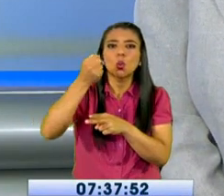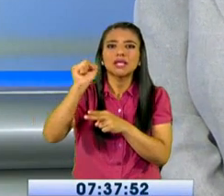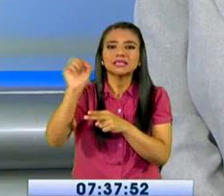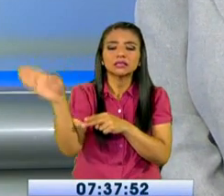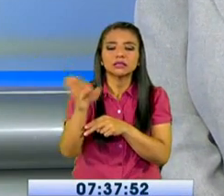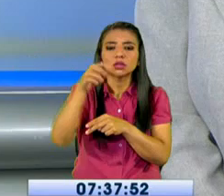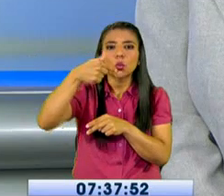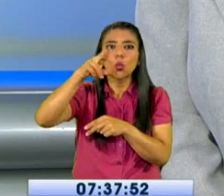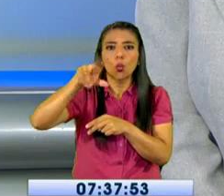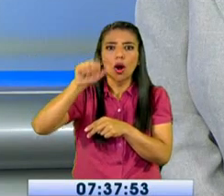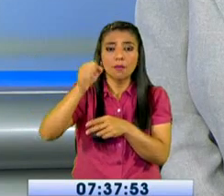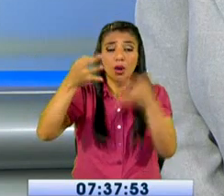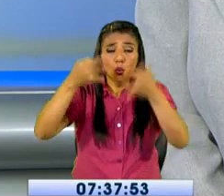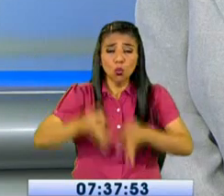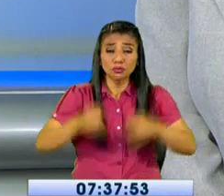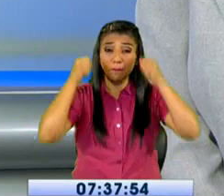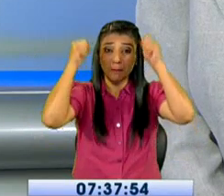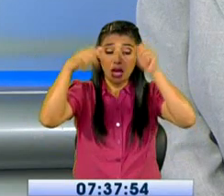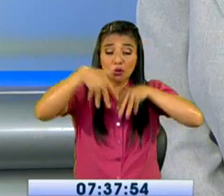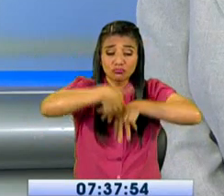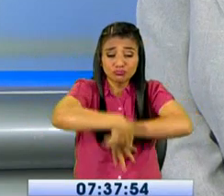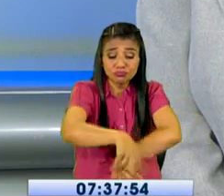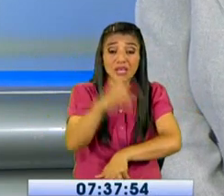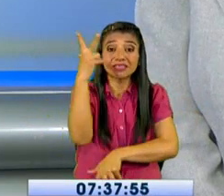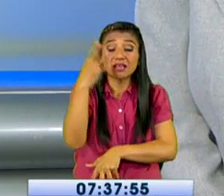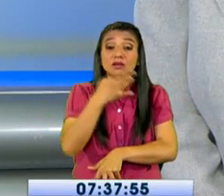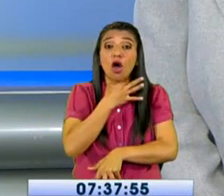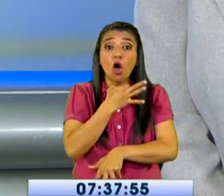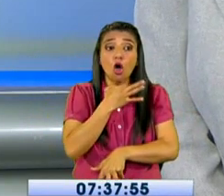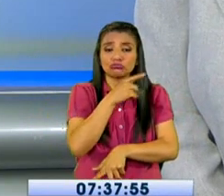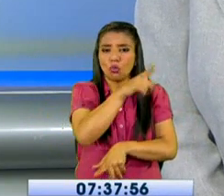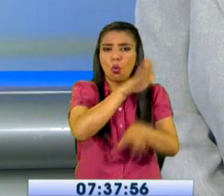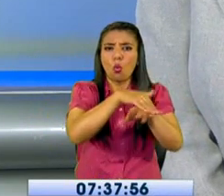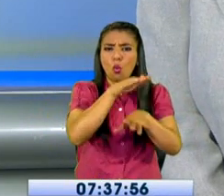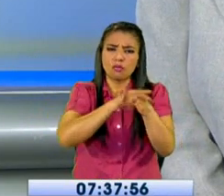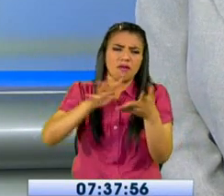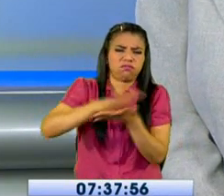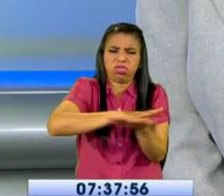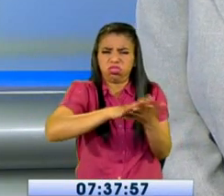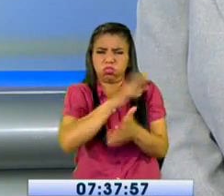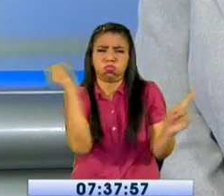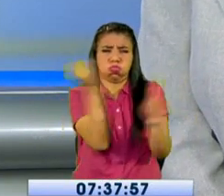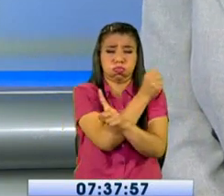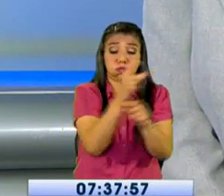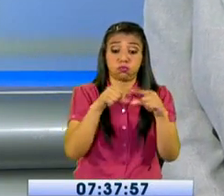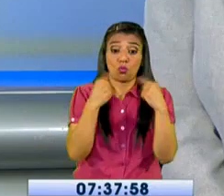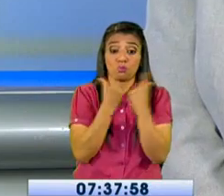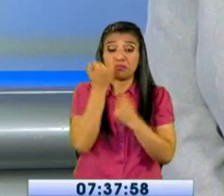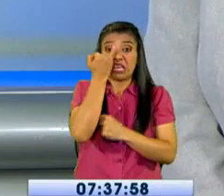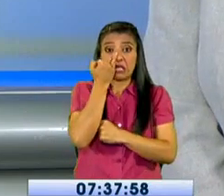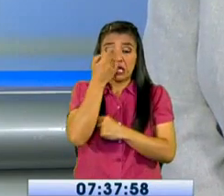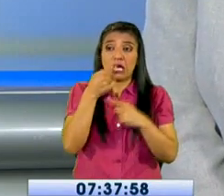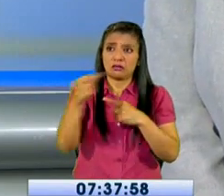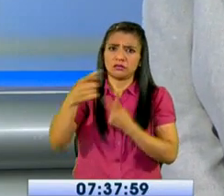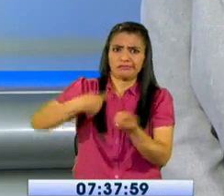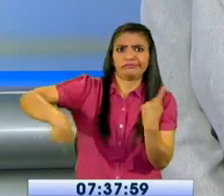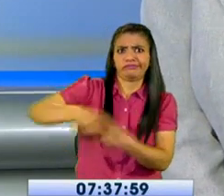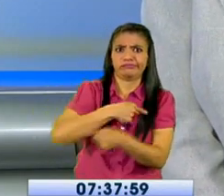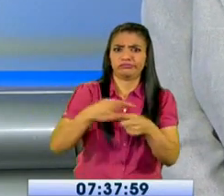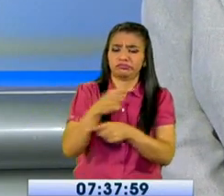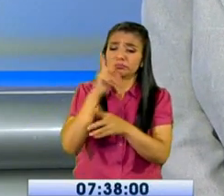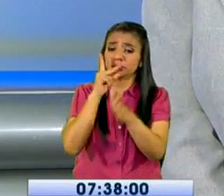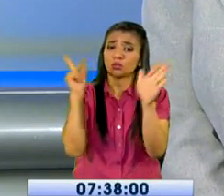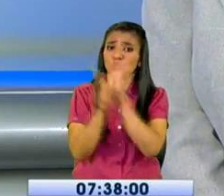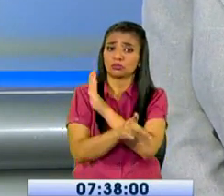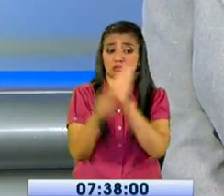y también de resistencia durante el paro nacional del pasado 13 de agosto. La dirigencia de la CONAIE no descarta acciones a futuro, entre ellas una demanda de